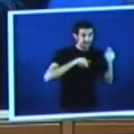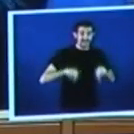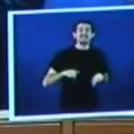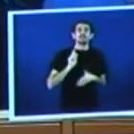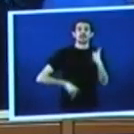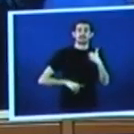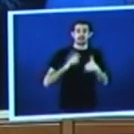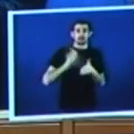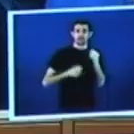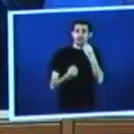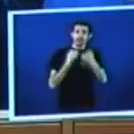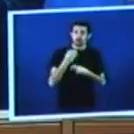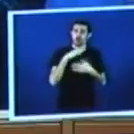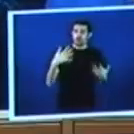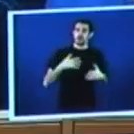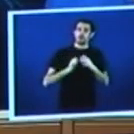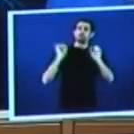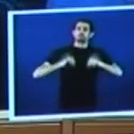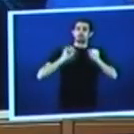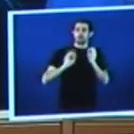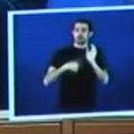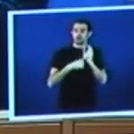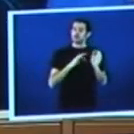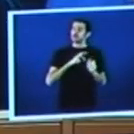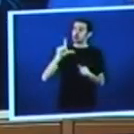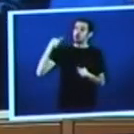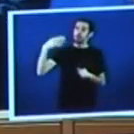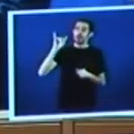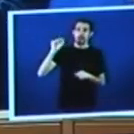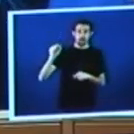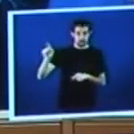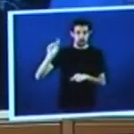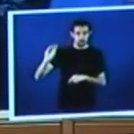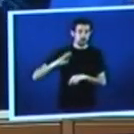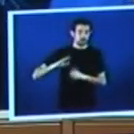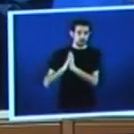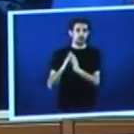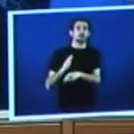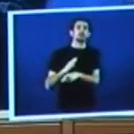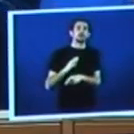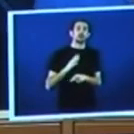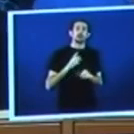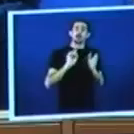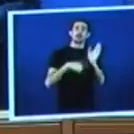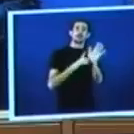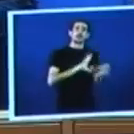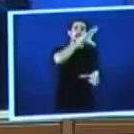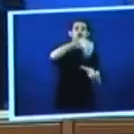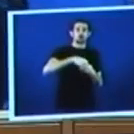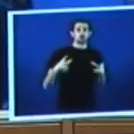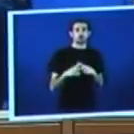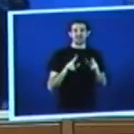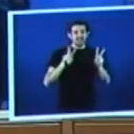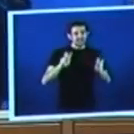este mes, vamos a aprobar una ley. Señor Nogueira, chamo a orden. Social, a ley de inclusión social, comprendo que los temas sociales